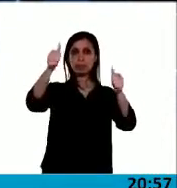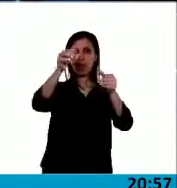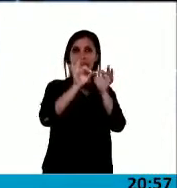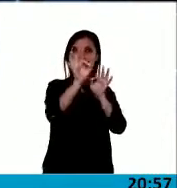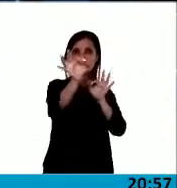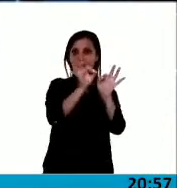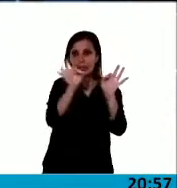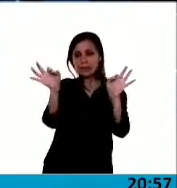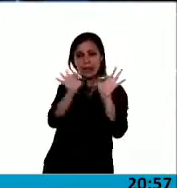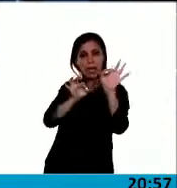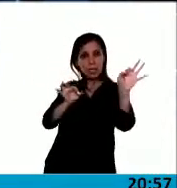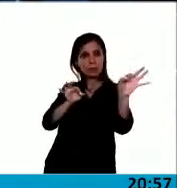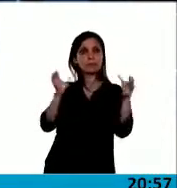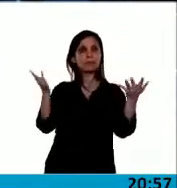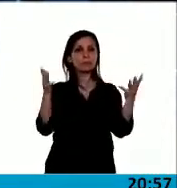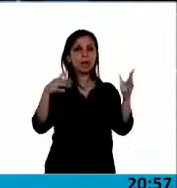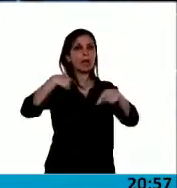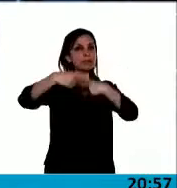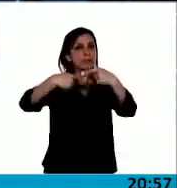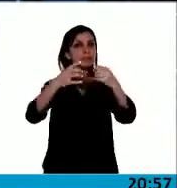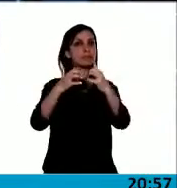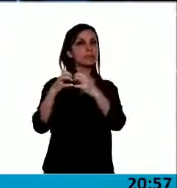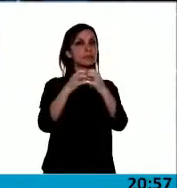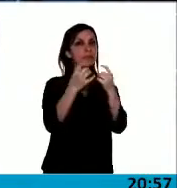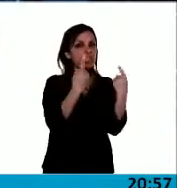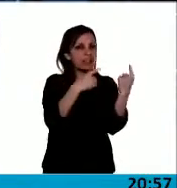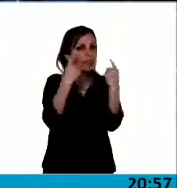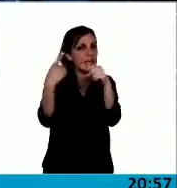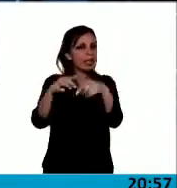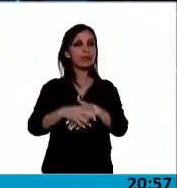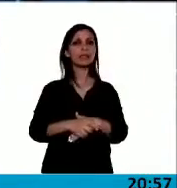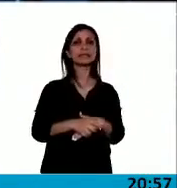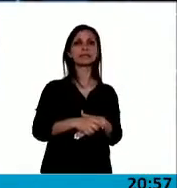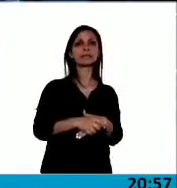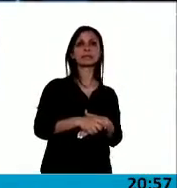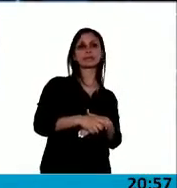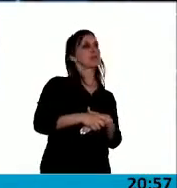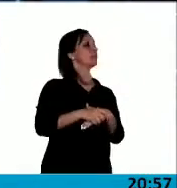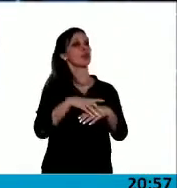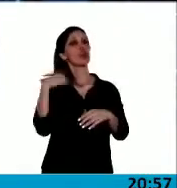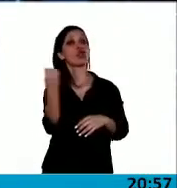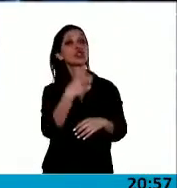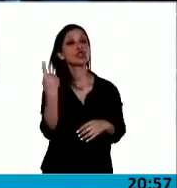llevar adelante las sesiones. Nosotros somos un ámbito esencialmente